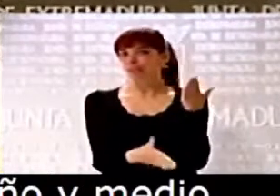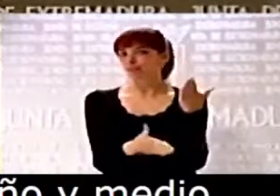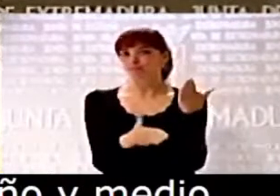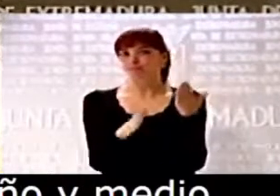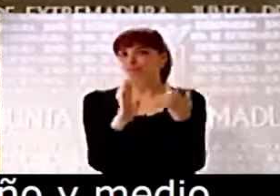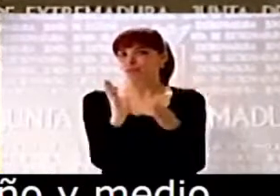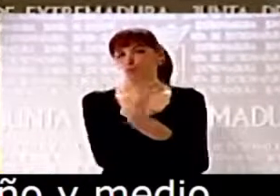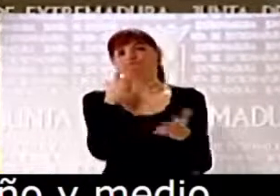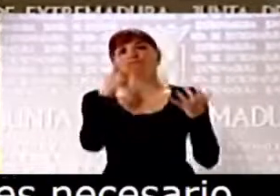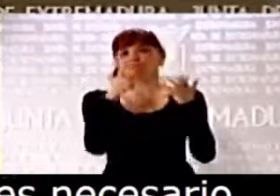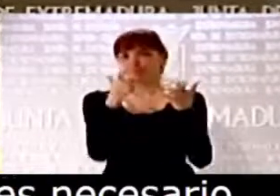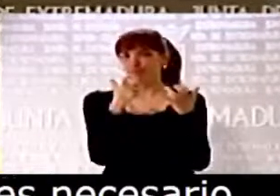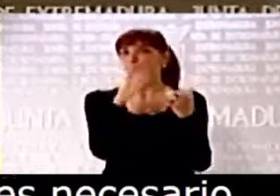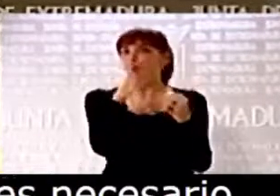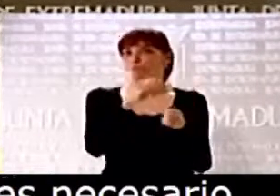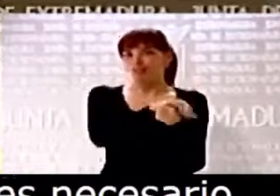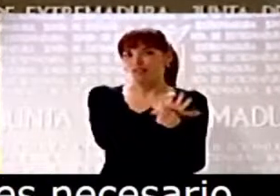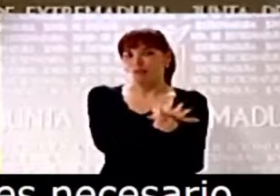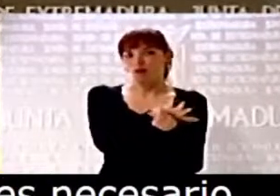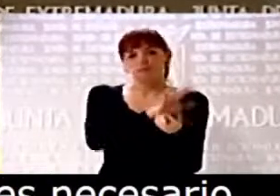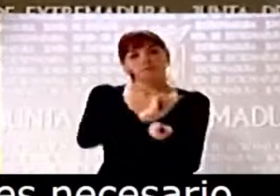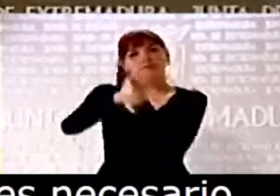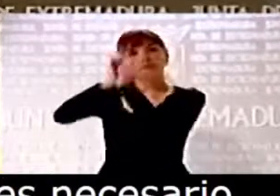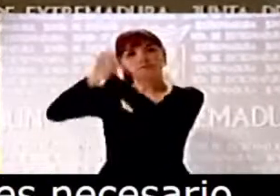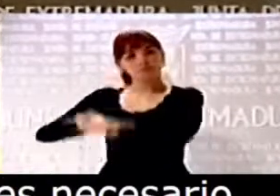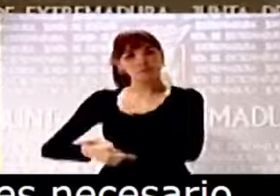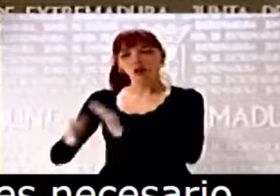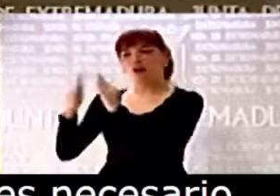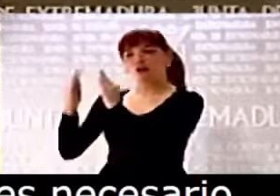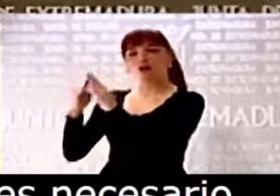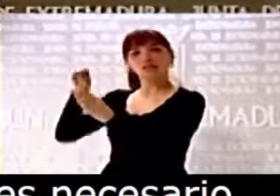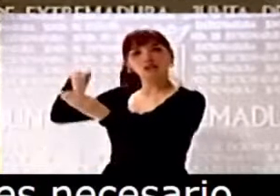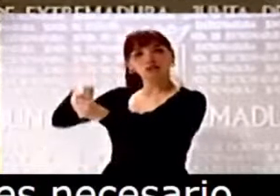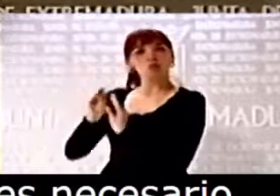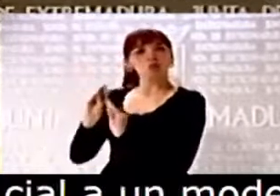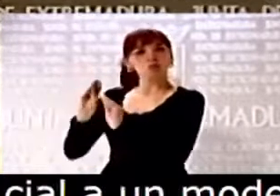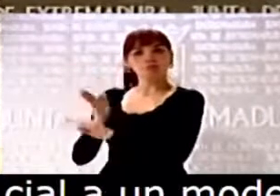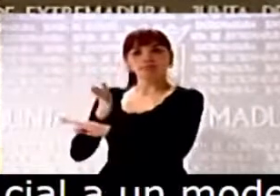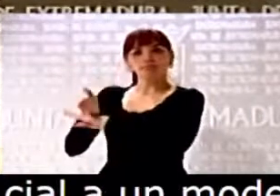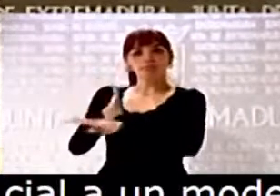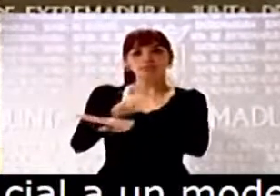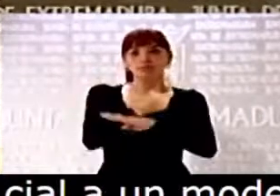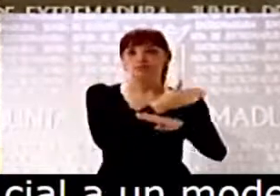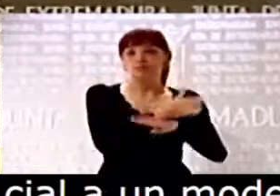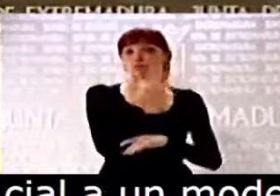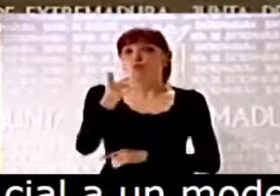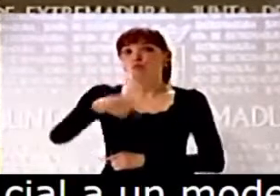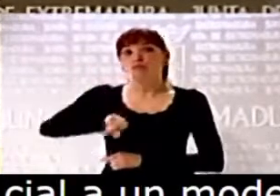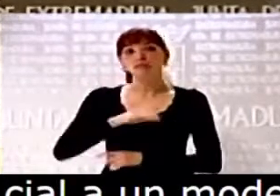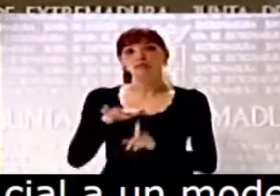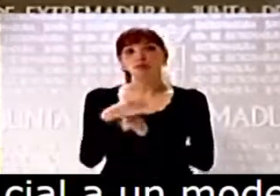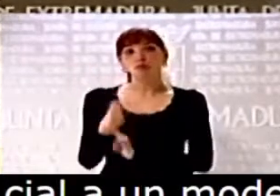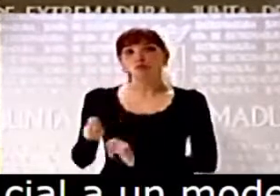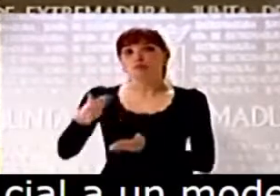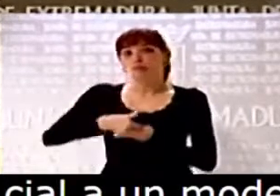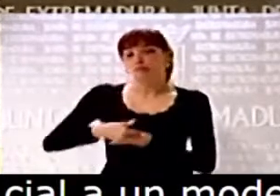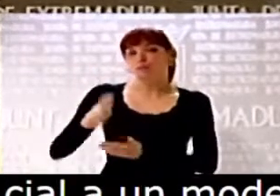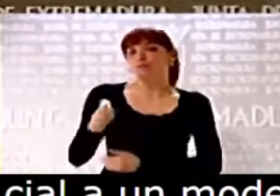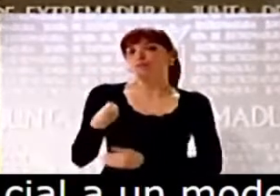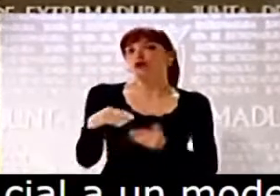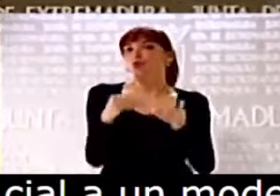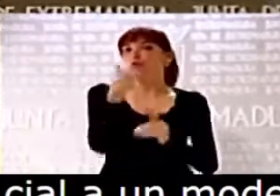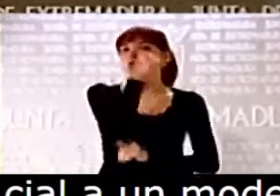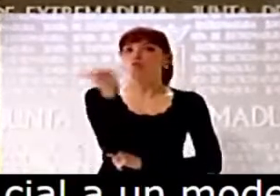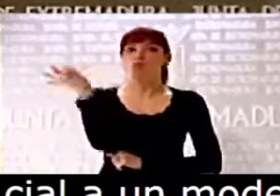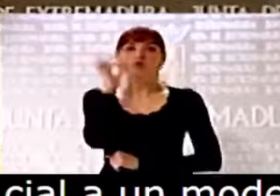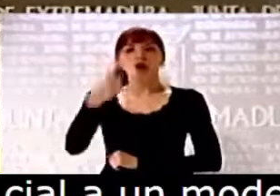pandemia a un modelo de atención domiciliaria, que es además lo que nos piden, lo que nos solicitan los usuarios y las